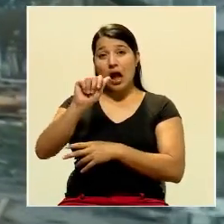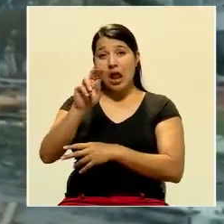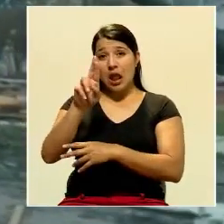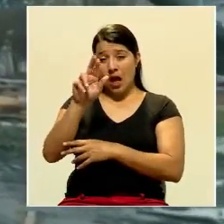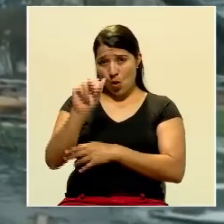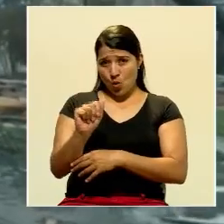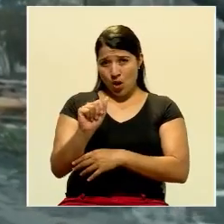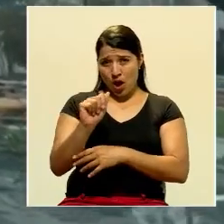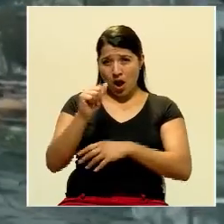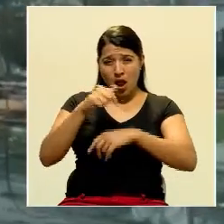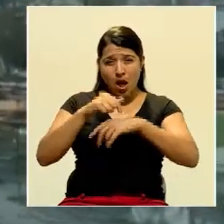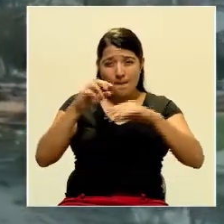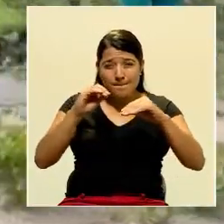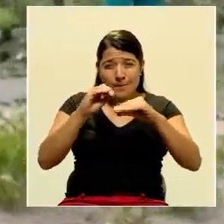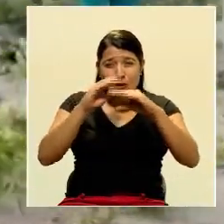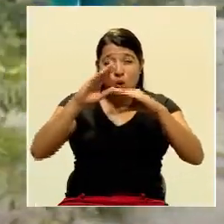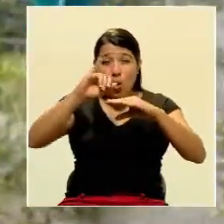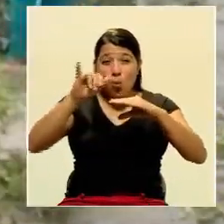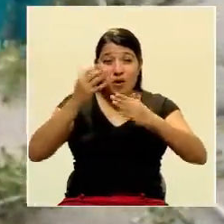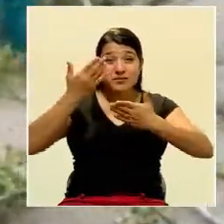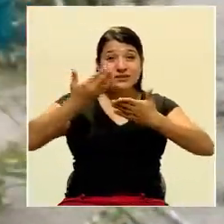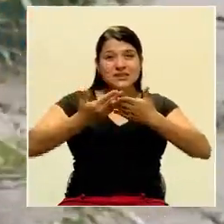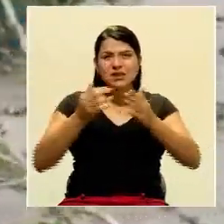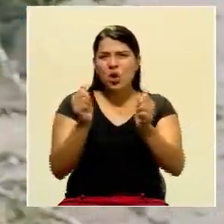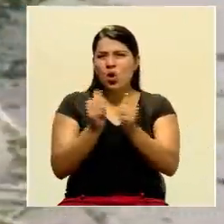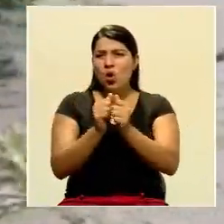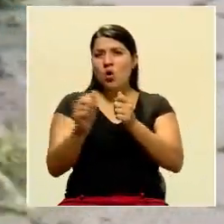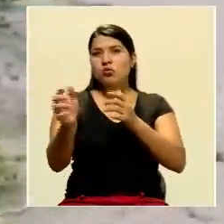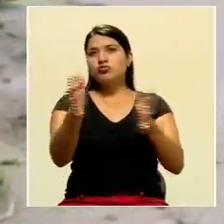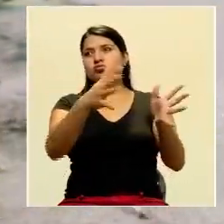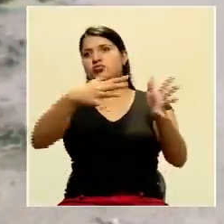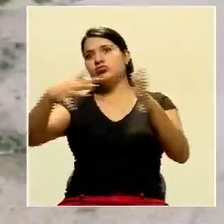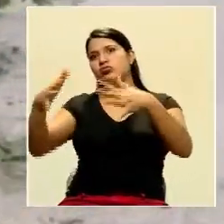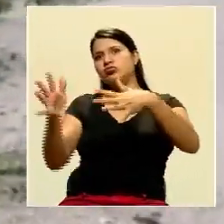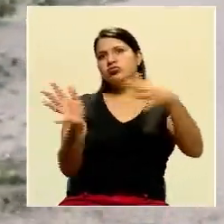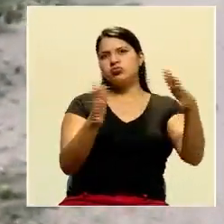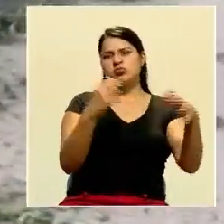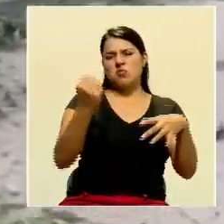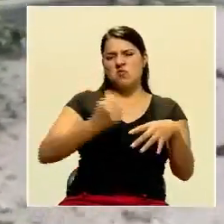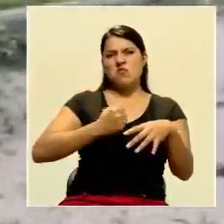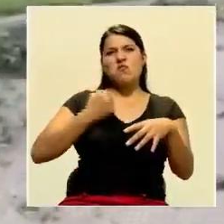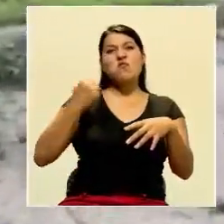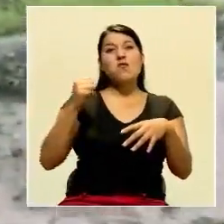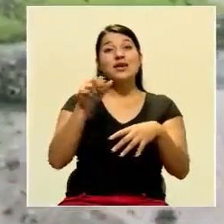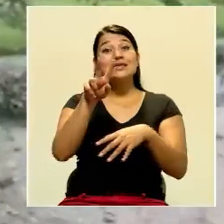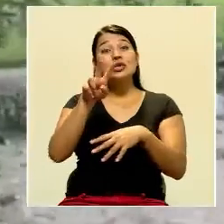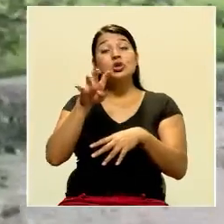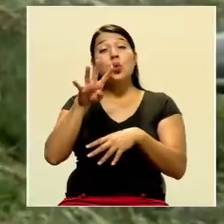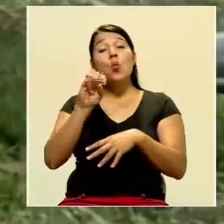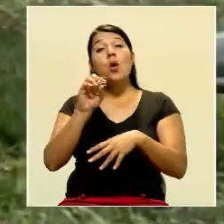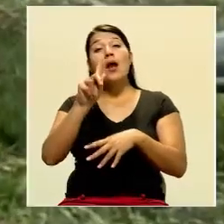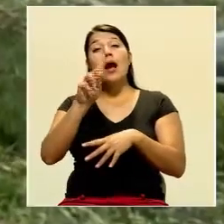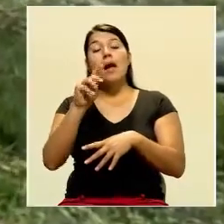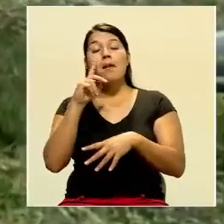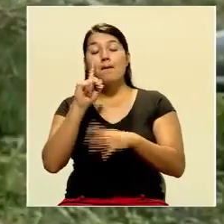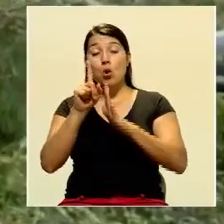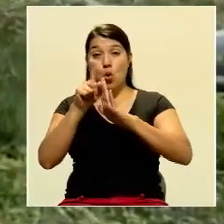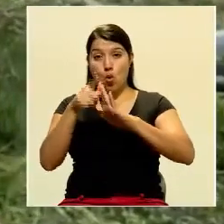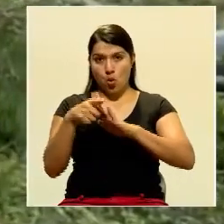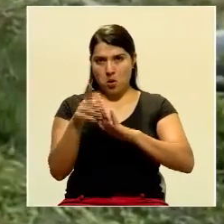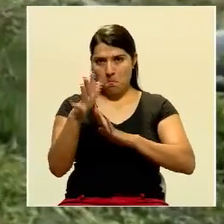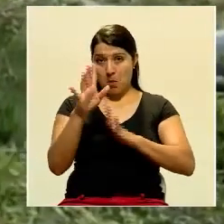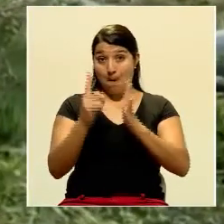del jueves con vientos de 240 kilómetros por hora, aunque se debilita a medida que se adentra en el continente. Más